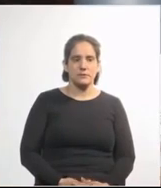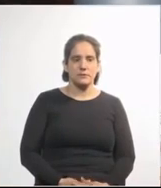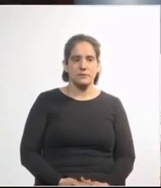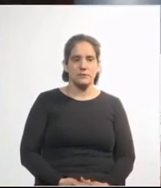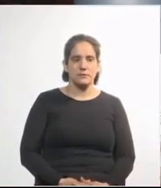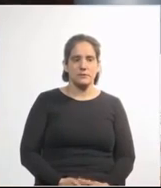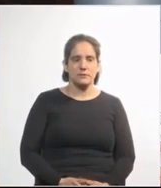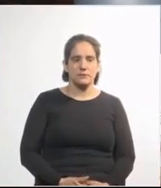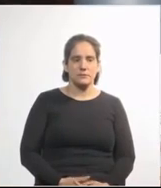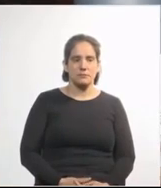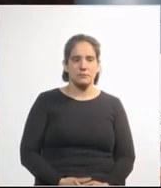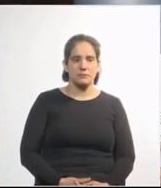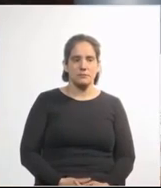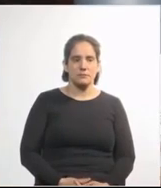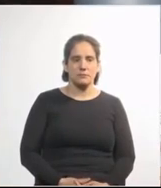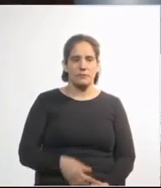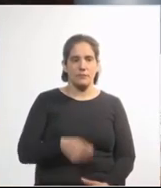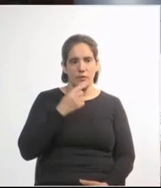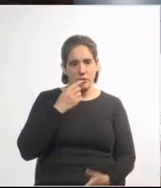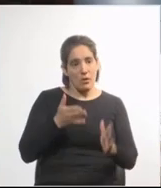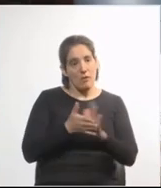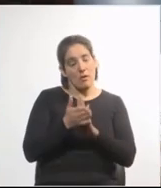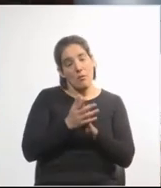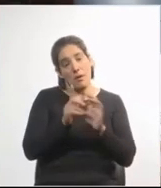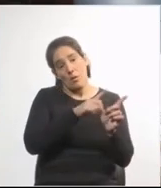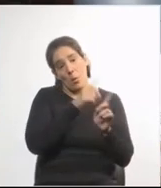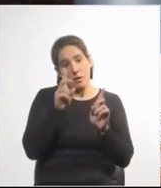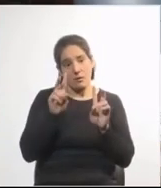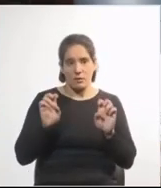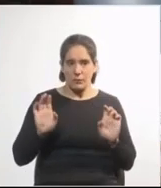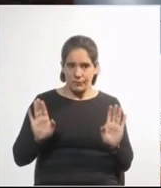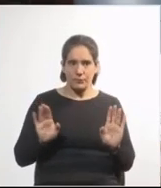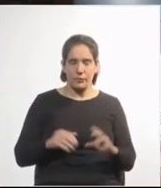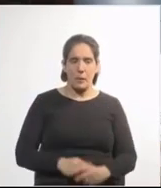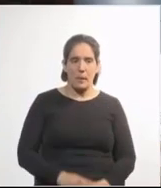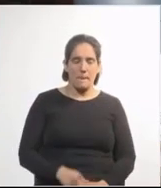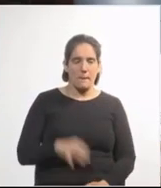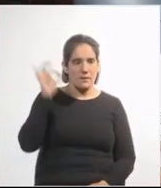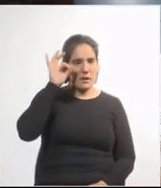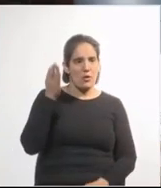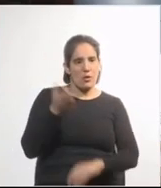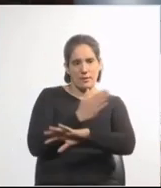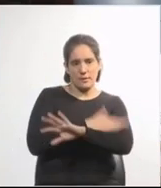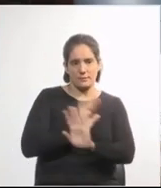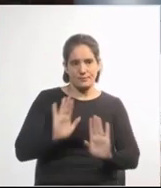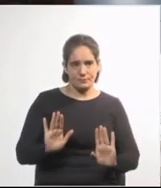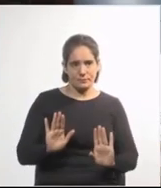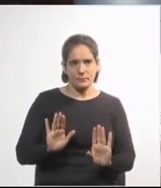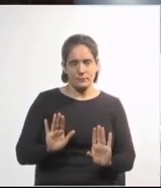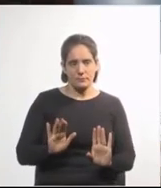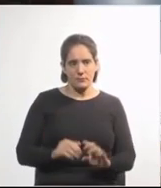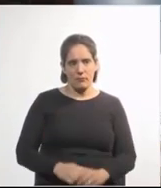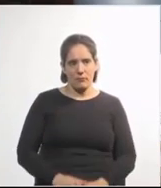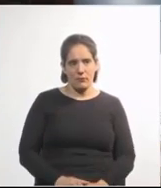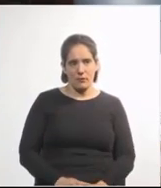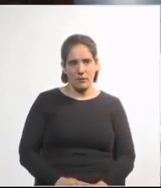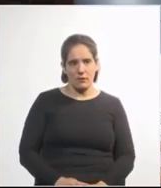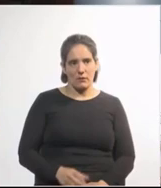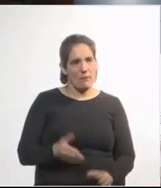porque Sí, si no, correcto. me hice lo mismo Tiene con razón. el senador preopinante. Bueno, entonces